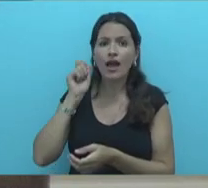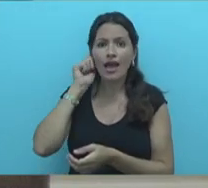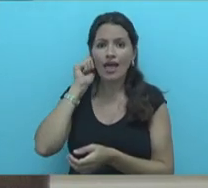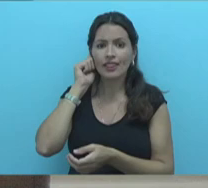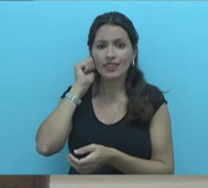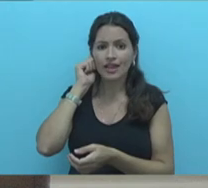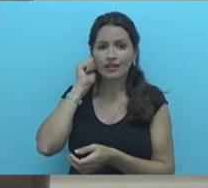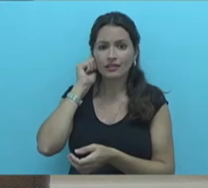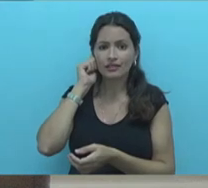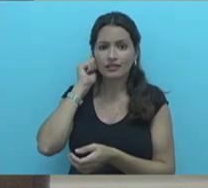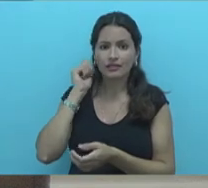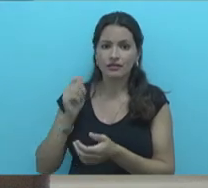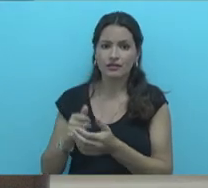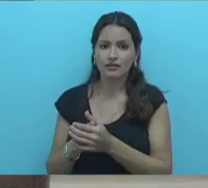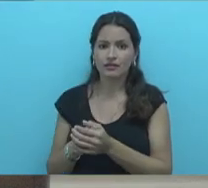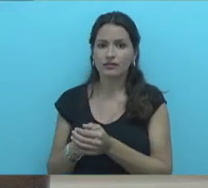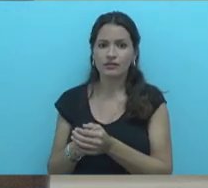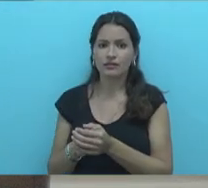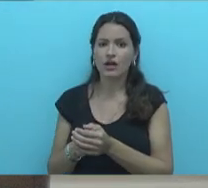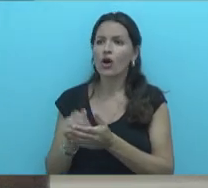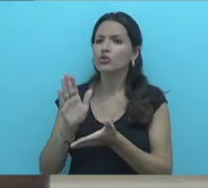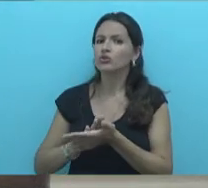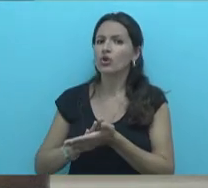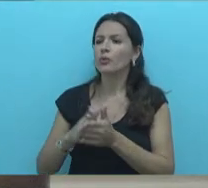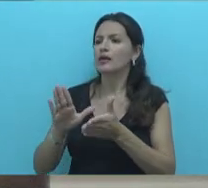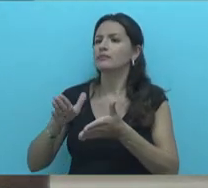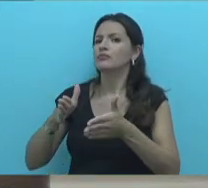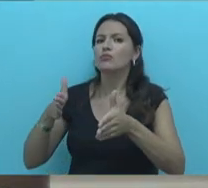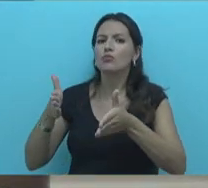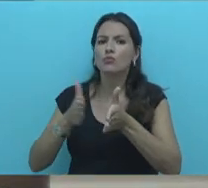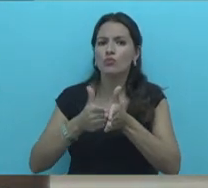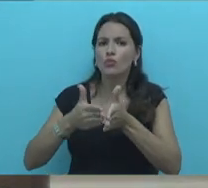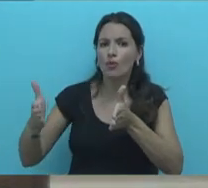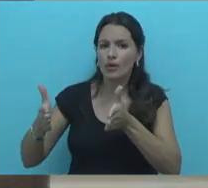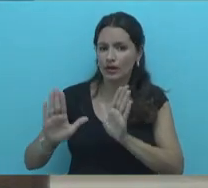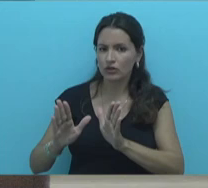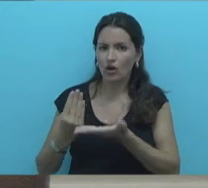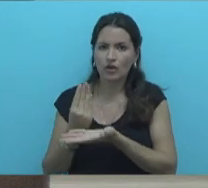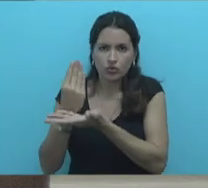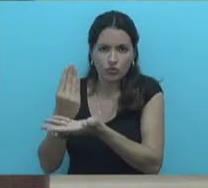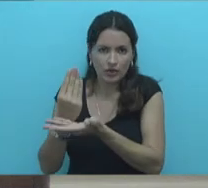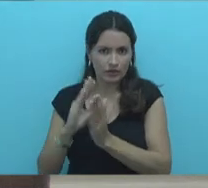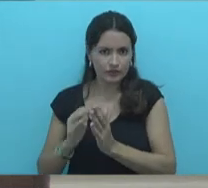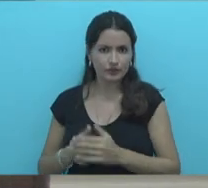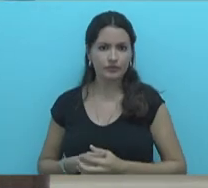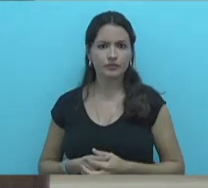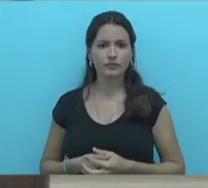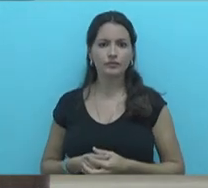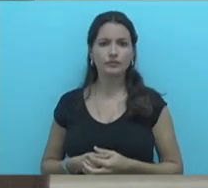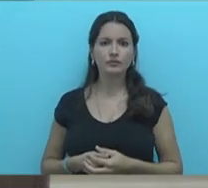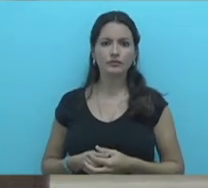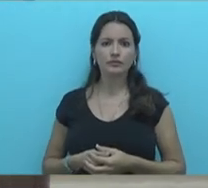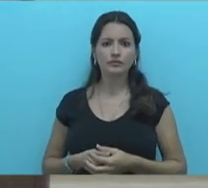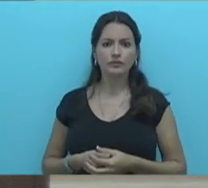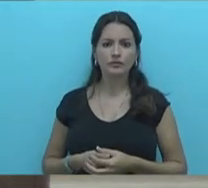esos candidatos, pero no cuándo las deben tener. Nosotros proponemos que la tenga al momento de asumir. Y que bueno, no sea una